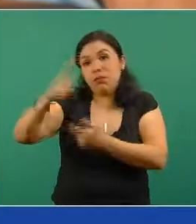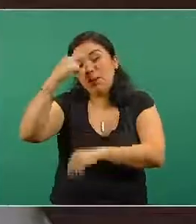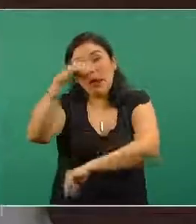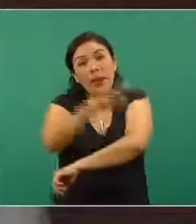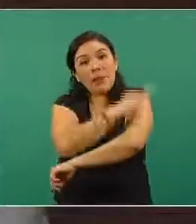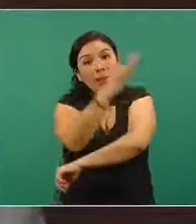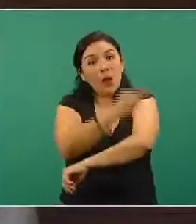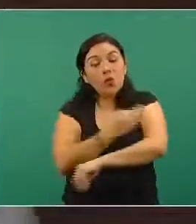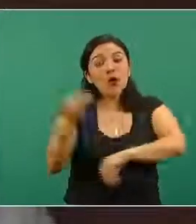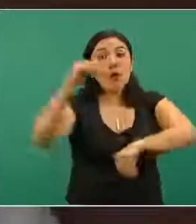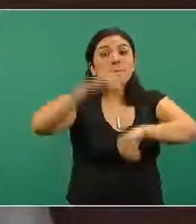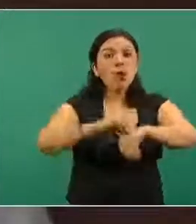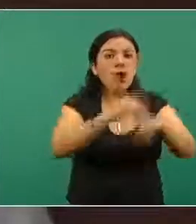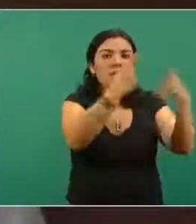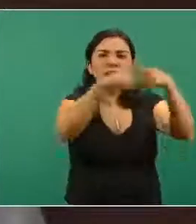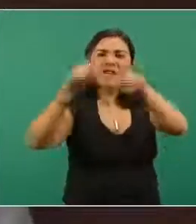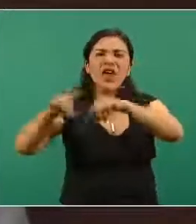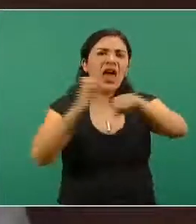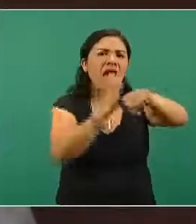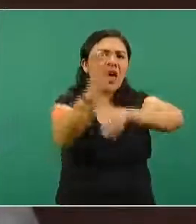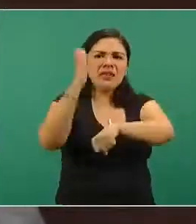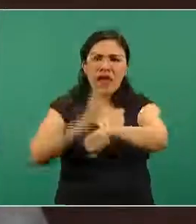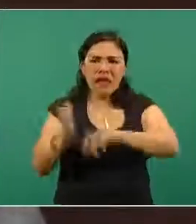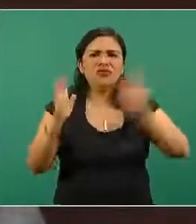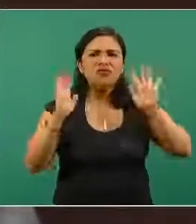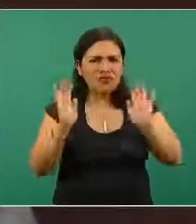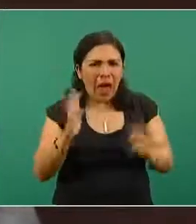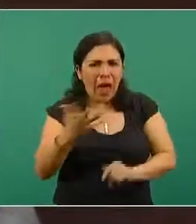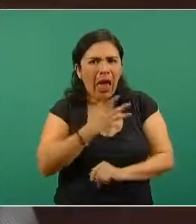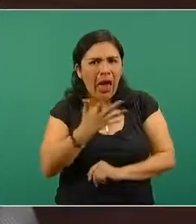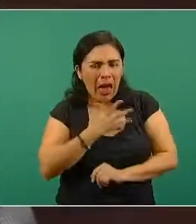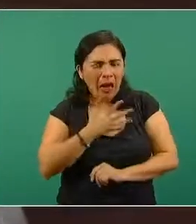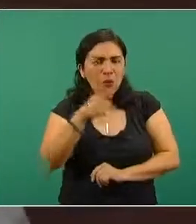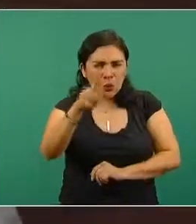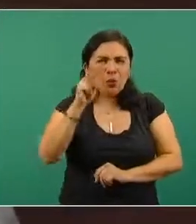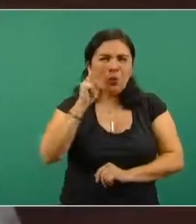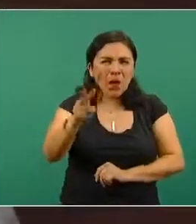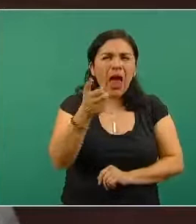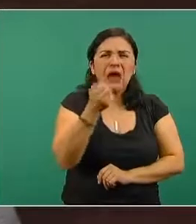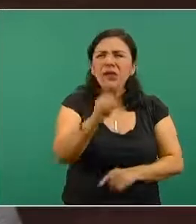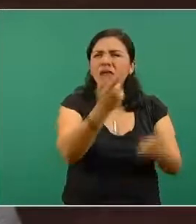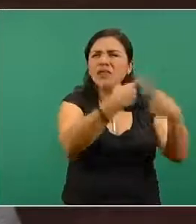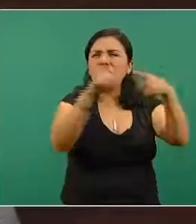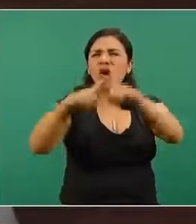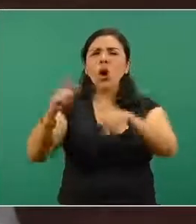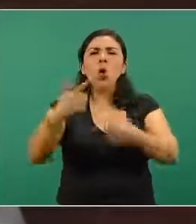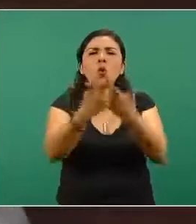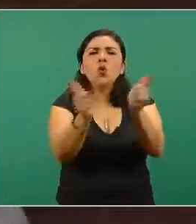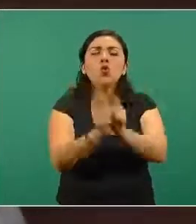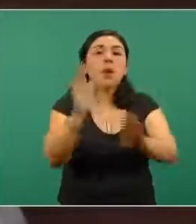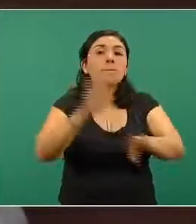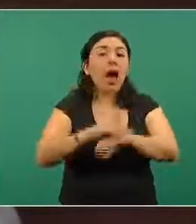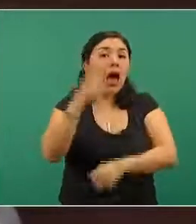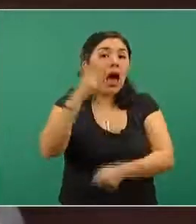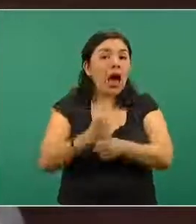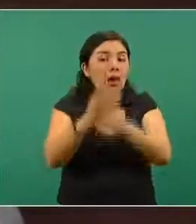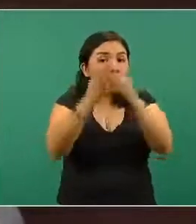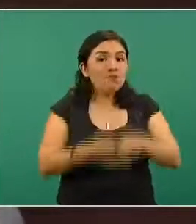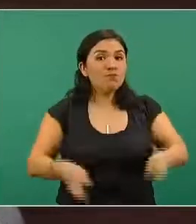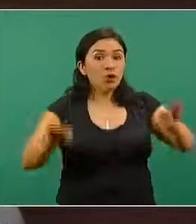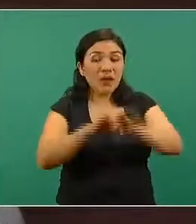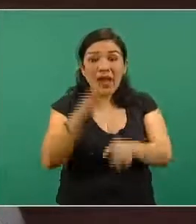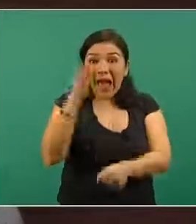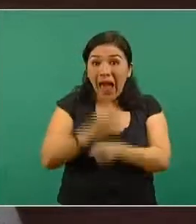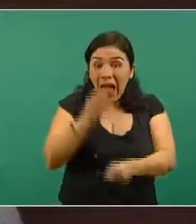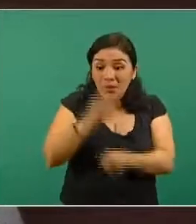ha aplicado en todas las entidades federativas, como pueden ver en los diferentes grupos prioritarios. El grupo prioritario